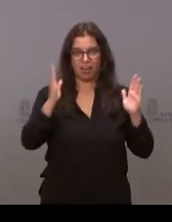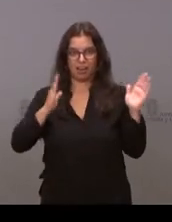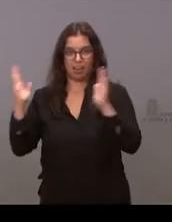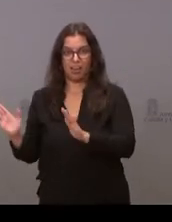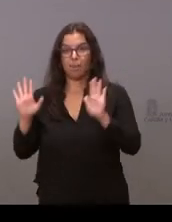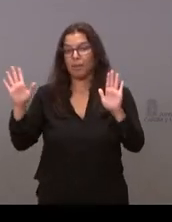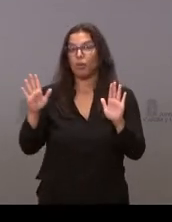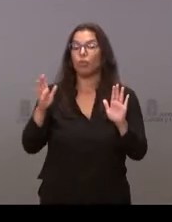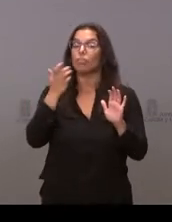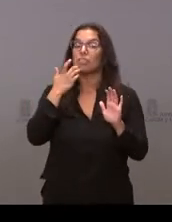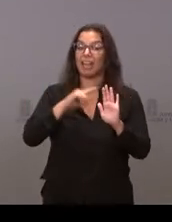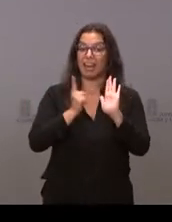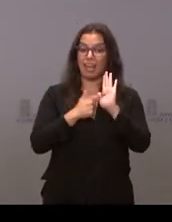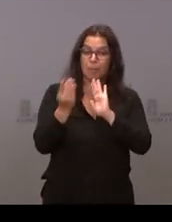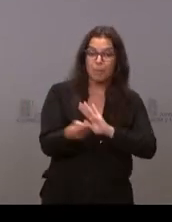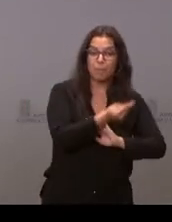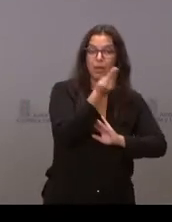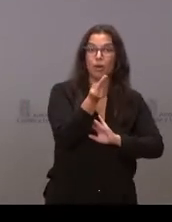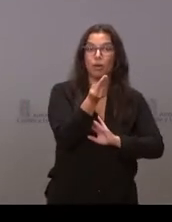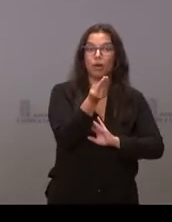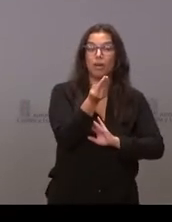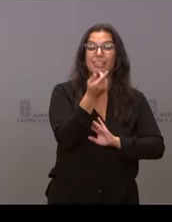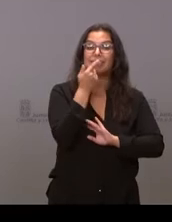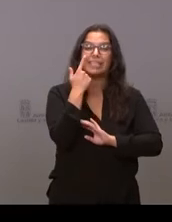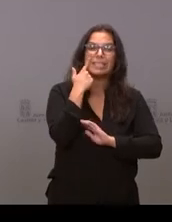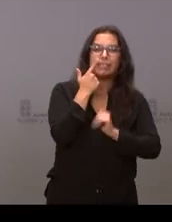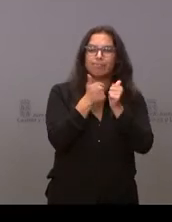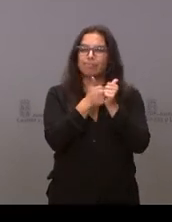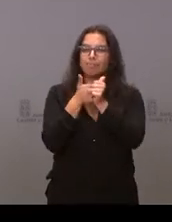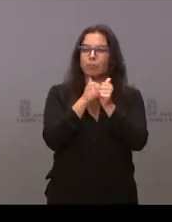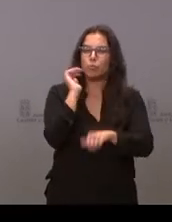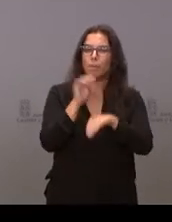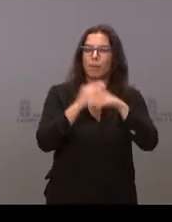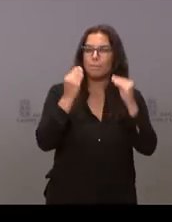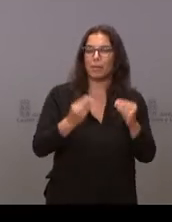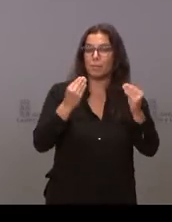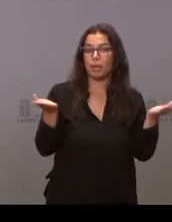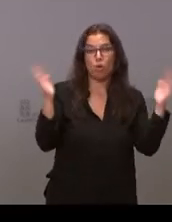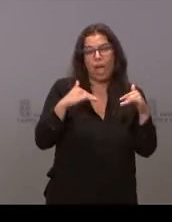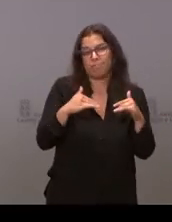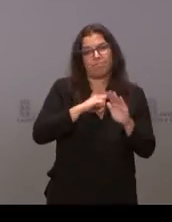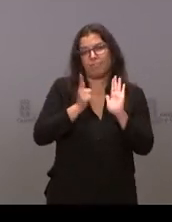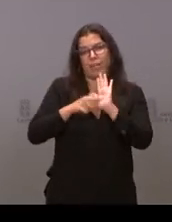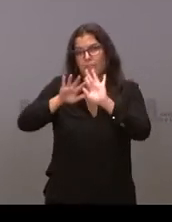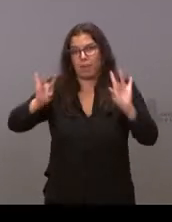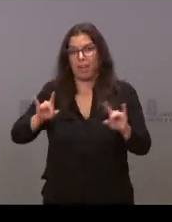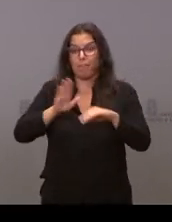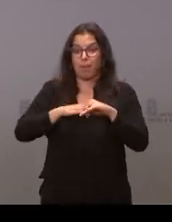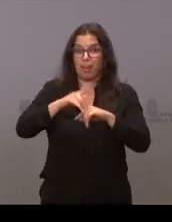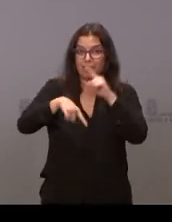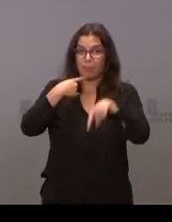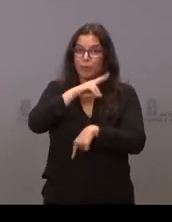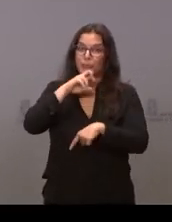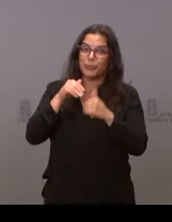en papel mojado si no se vigila escrupulosamente su cumplimiento para que finalmente se mantengan en el tiempo